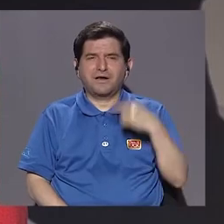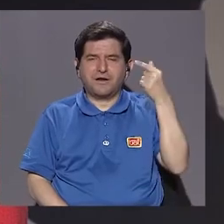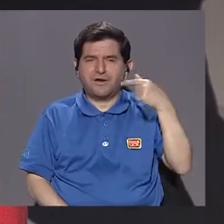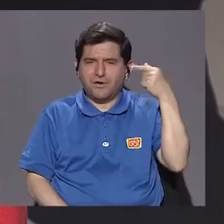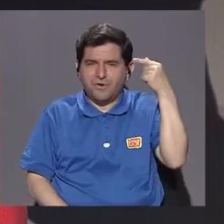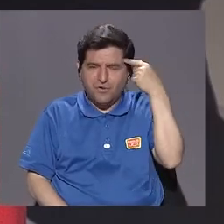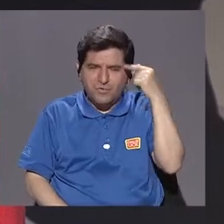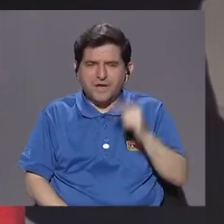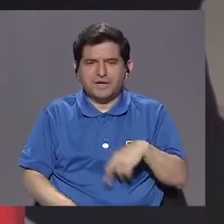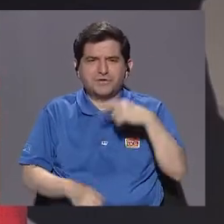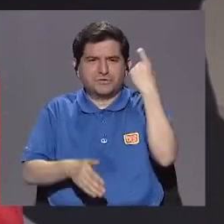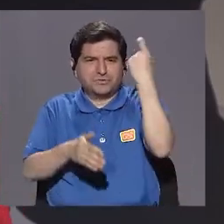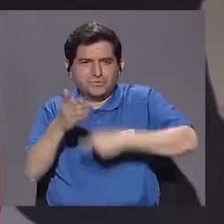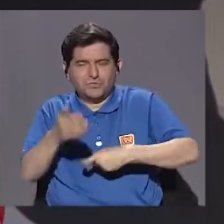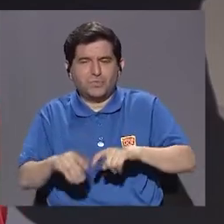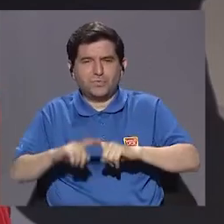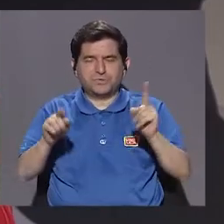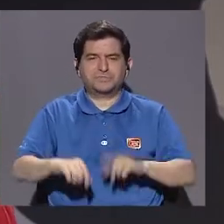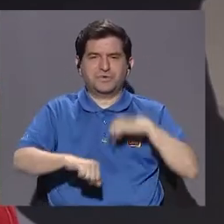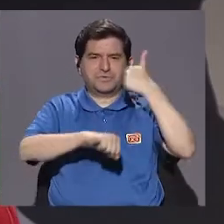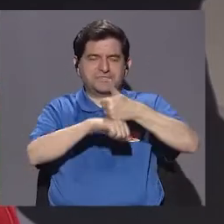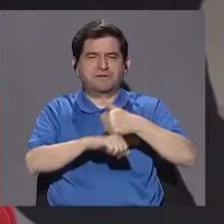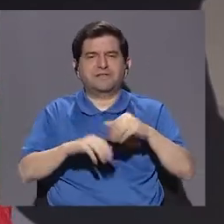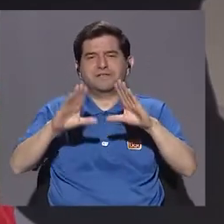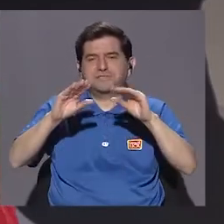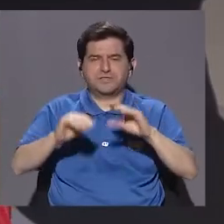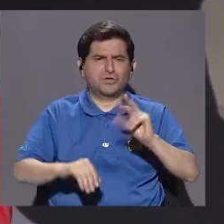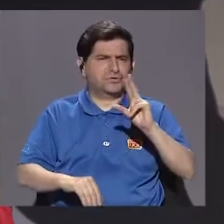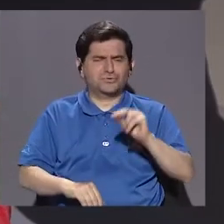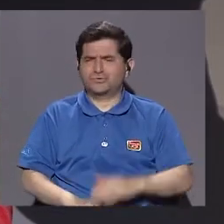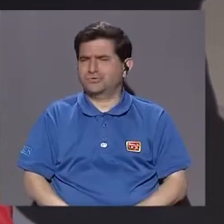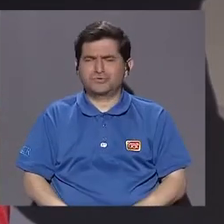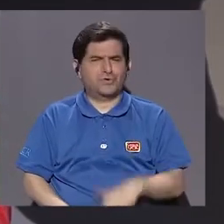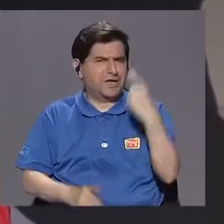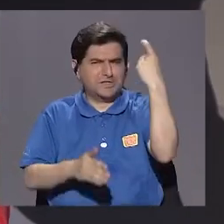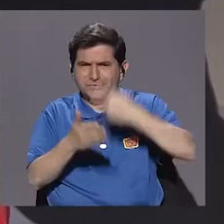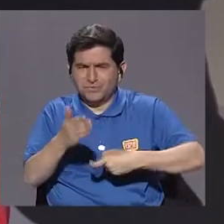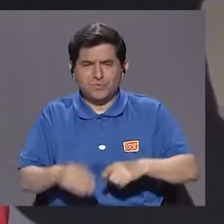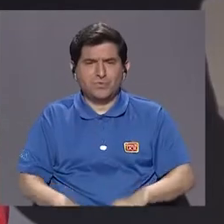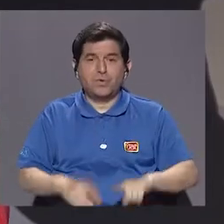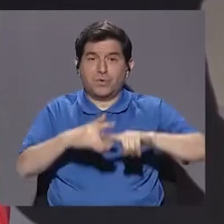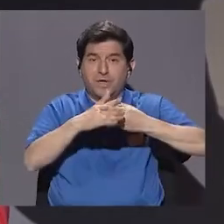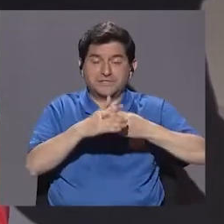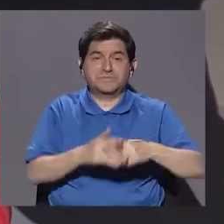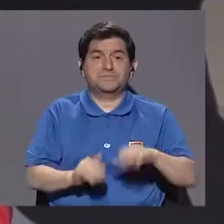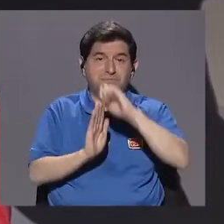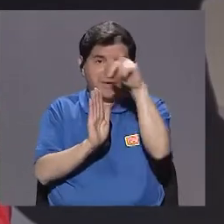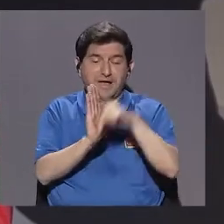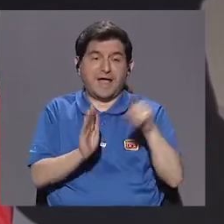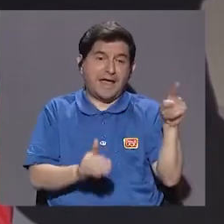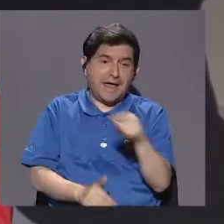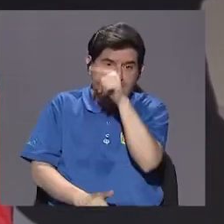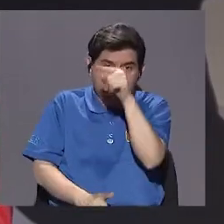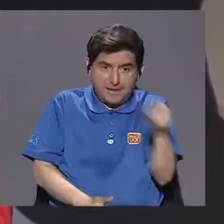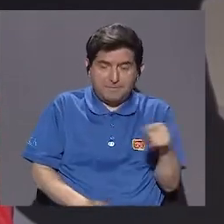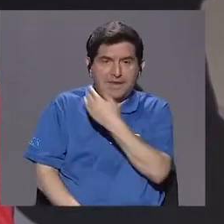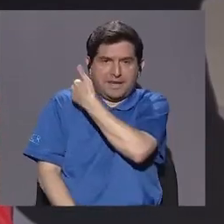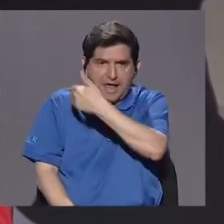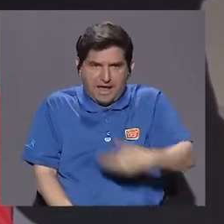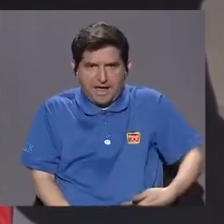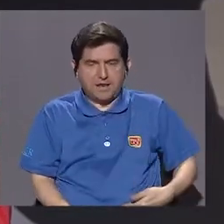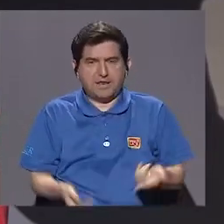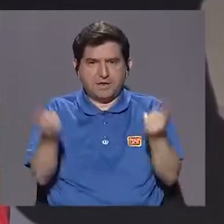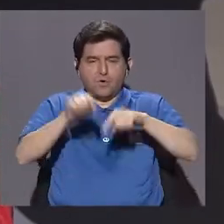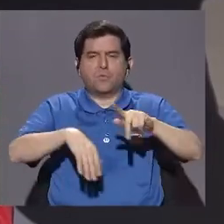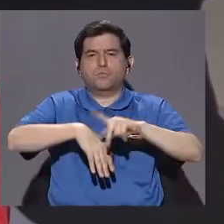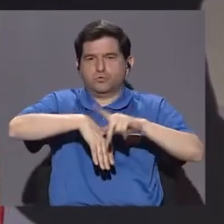blandos en el fondo no son golpes de estado sino mecanismos constitucionales que sirven para eliminar presidentes como si